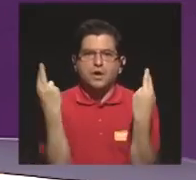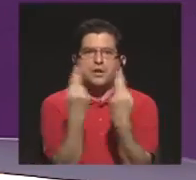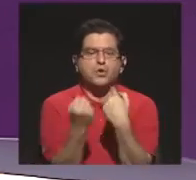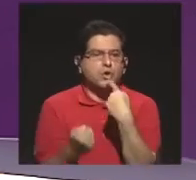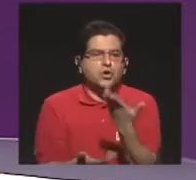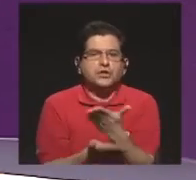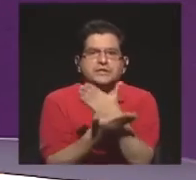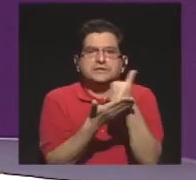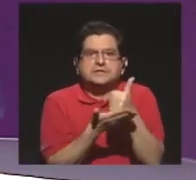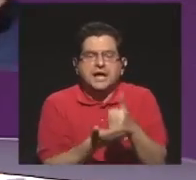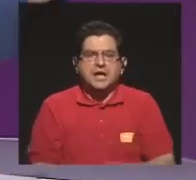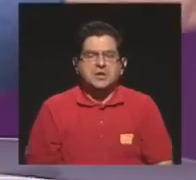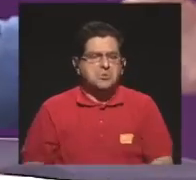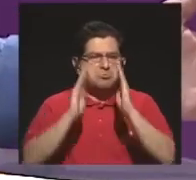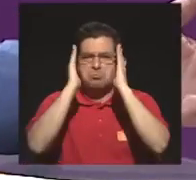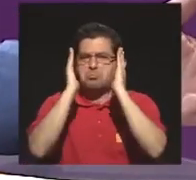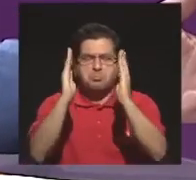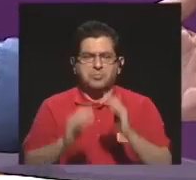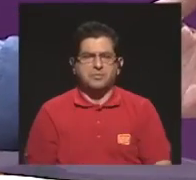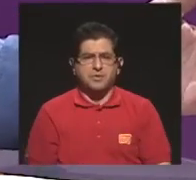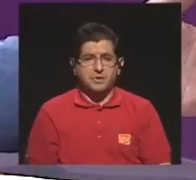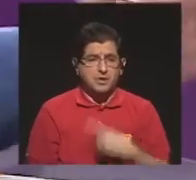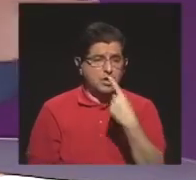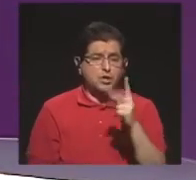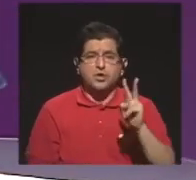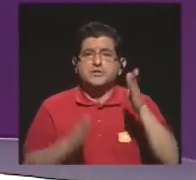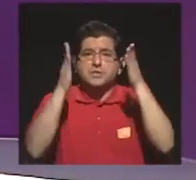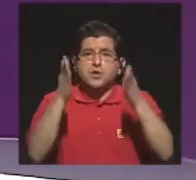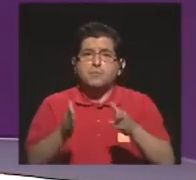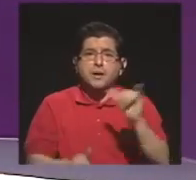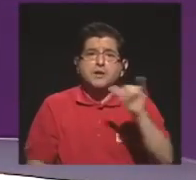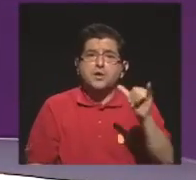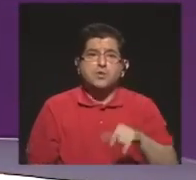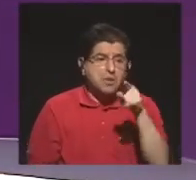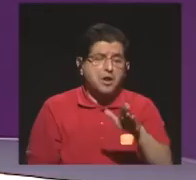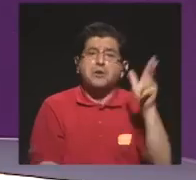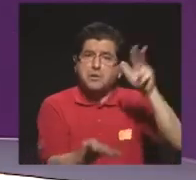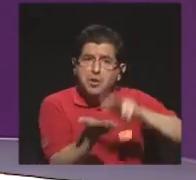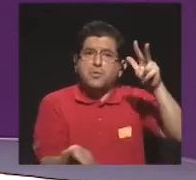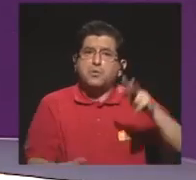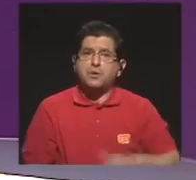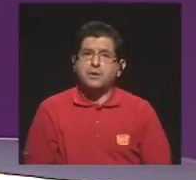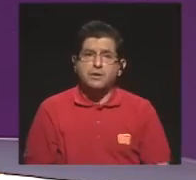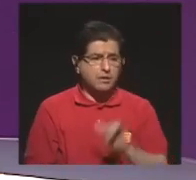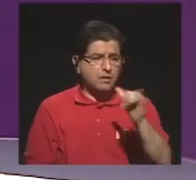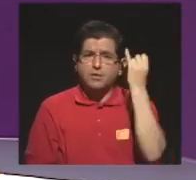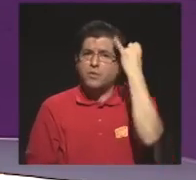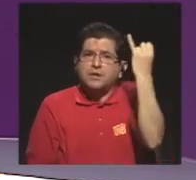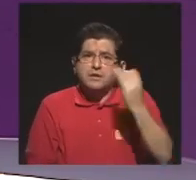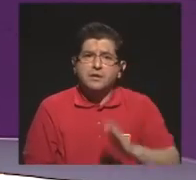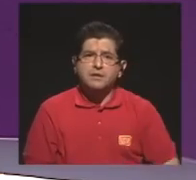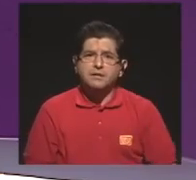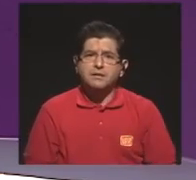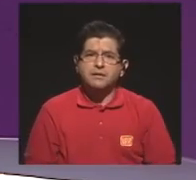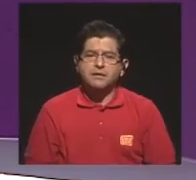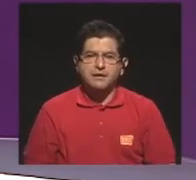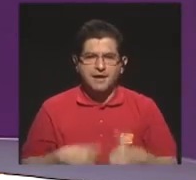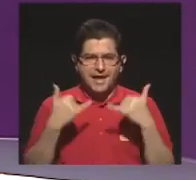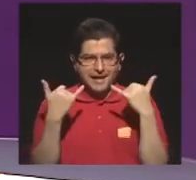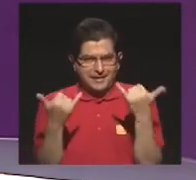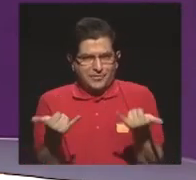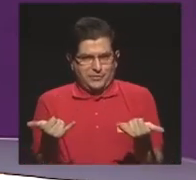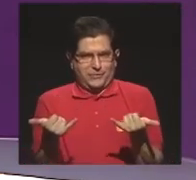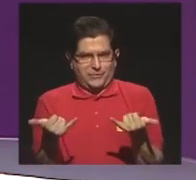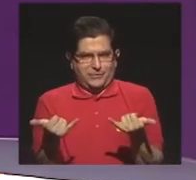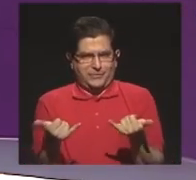decía algo, no era tomado en cuenta, y lo decía mi compañero, y eso era lo que se aprobaba, y era la misma idea, ¿verdad? Ahora,